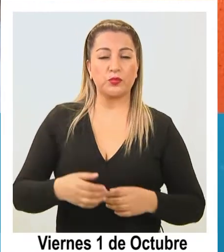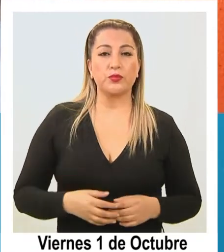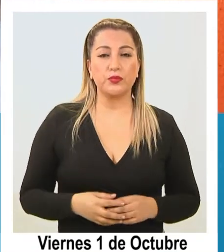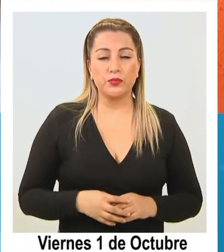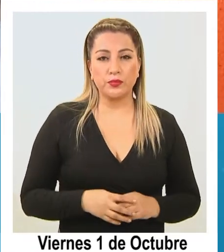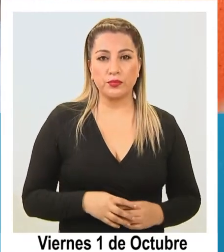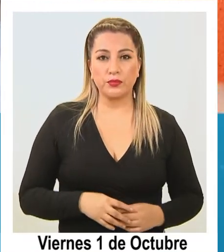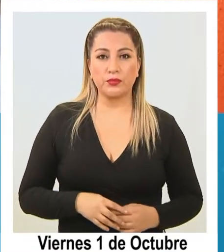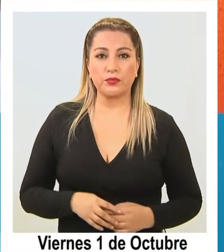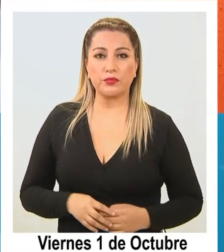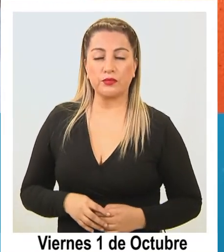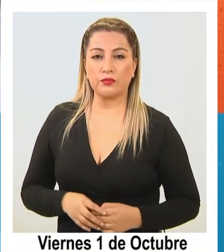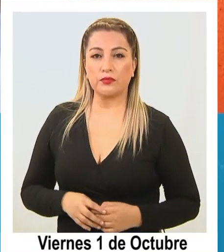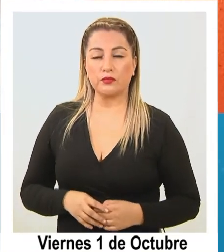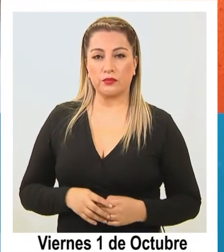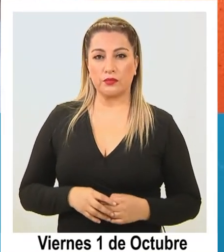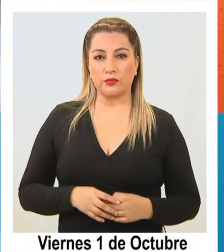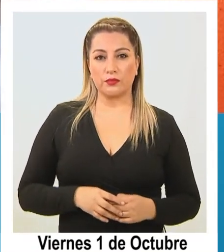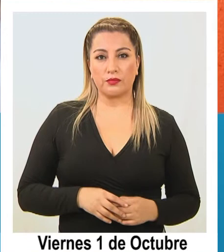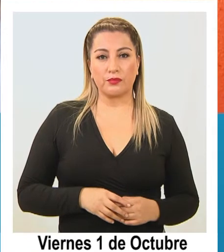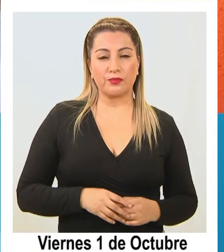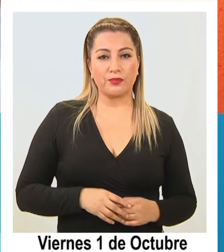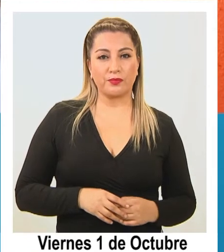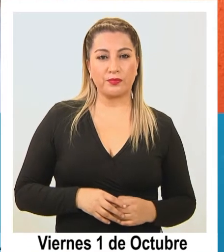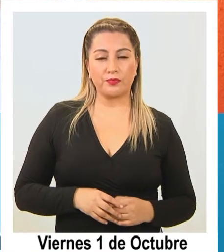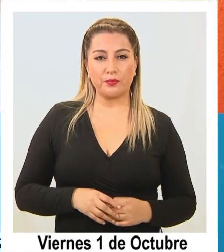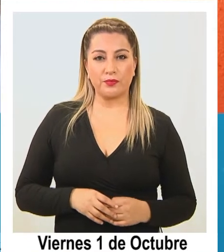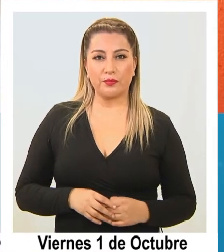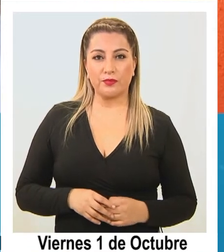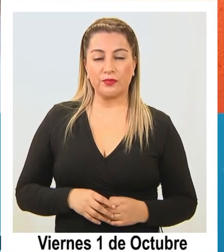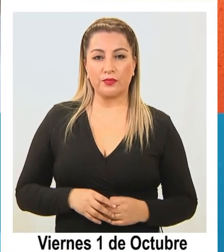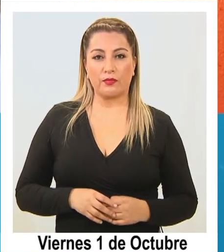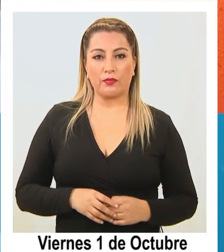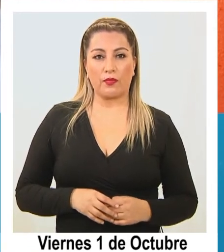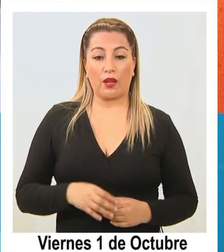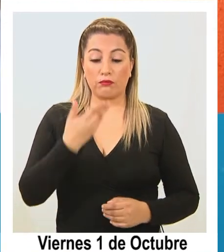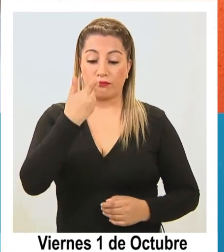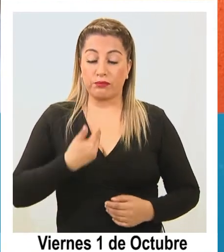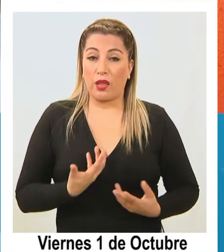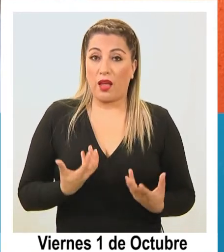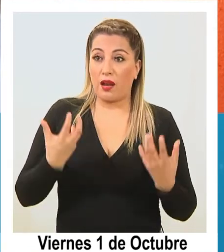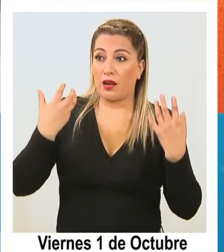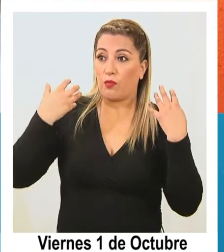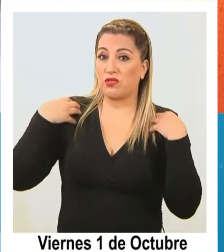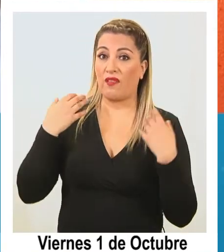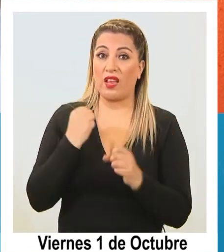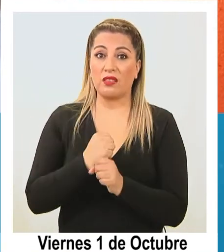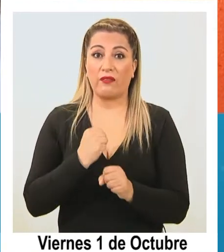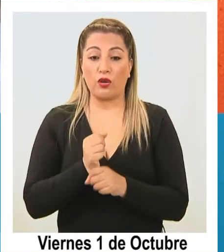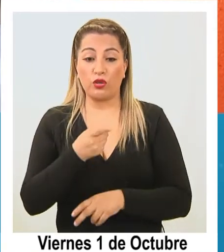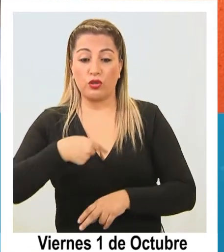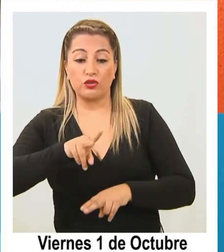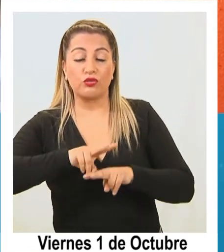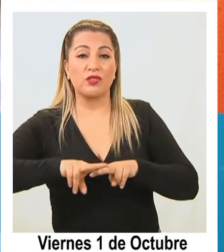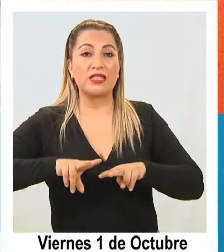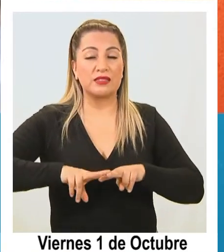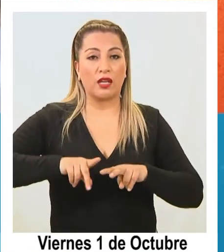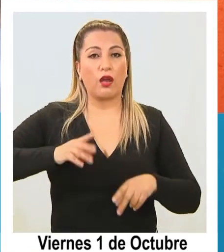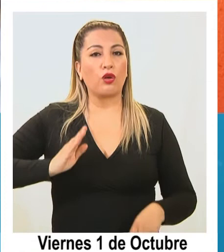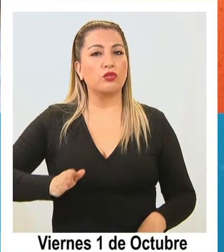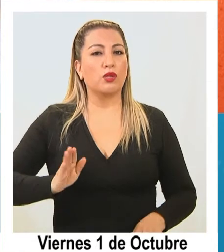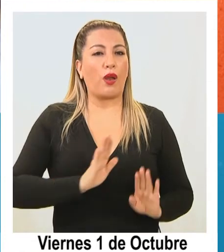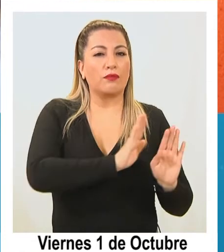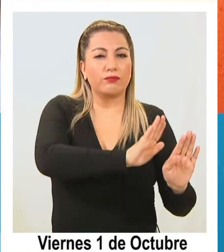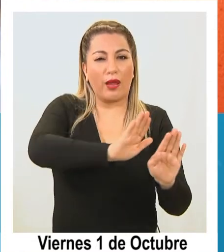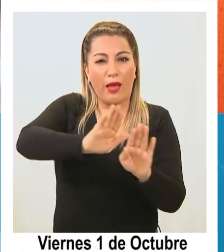Bueno, dentro de nuestras atribuciones y gestiones que estamos haciendo, vamos a seguir